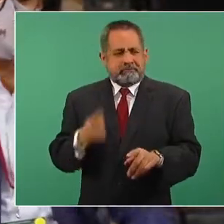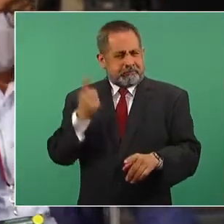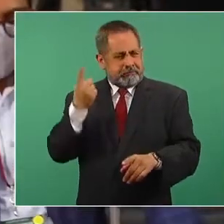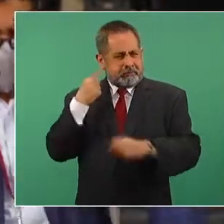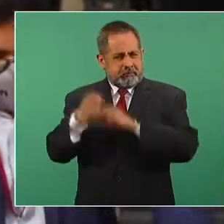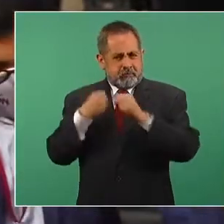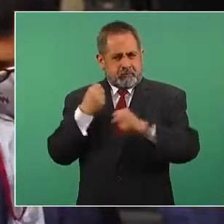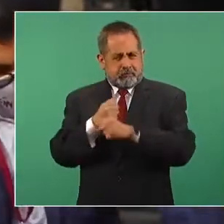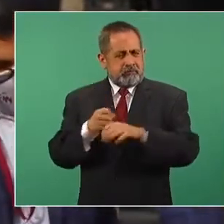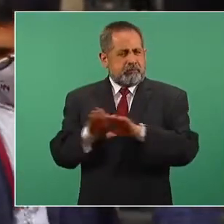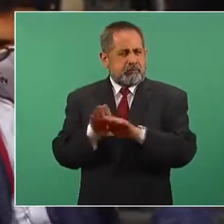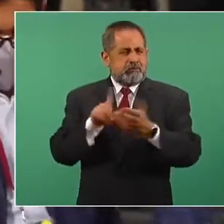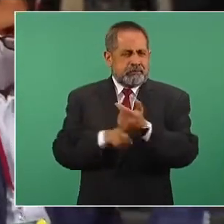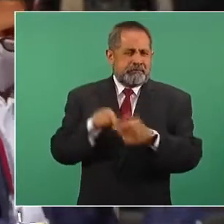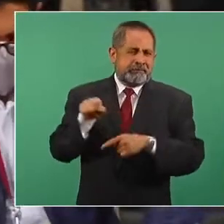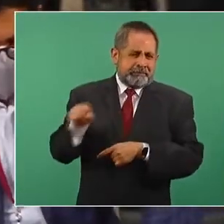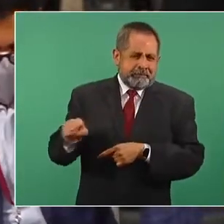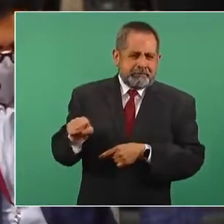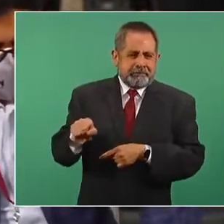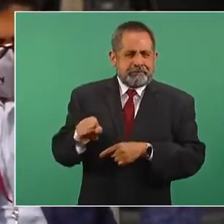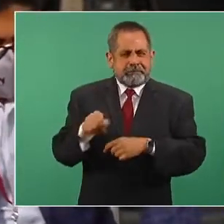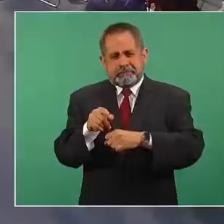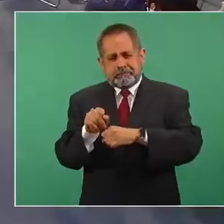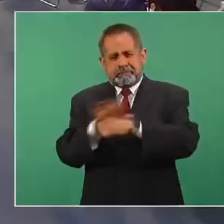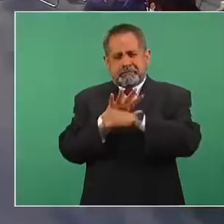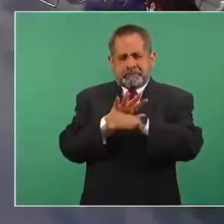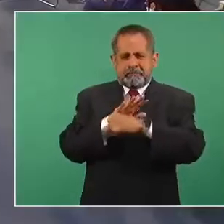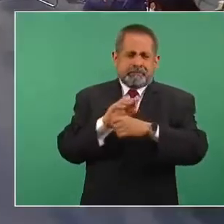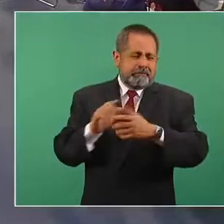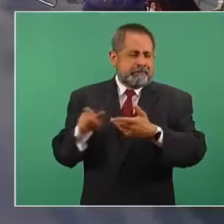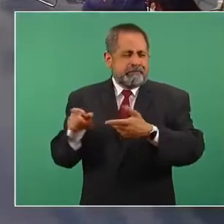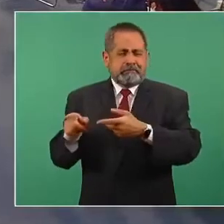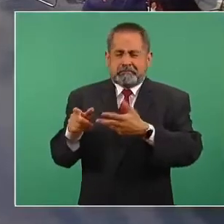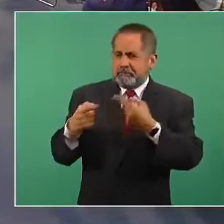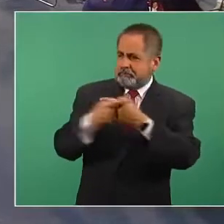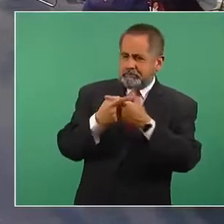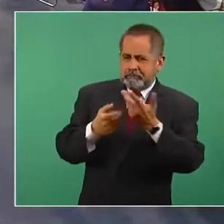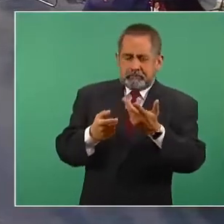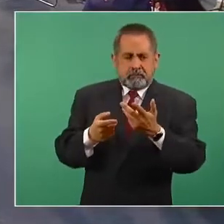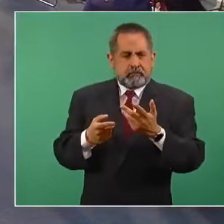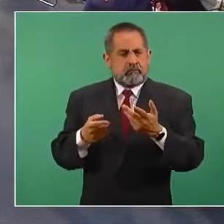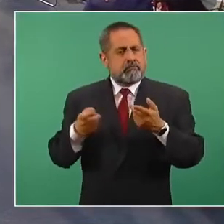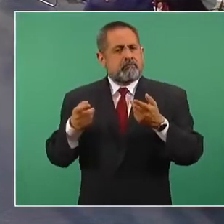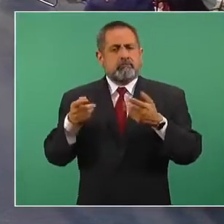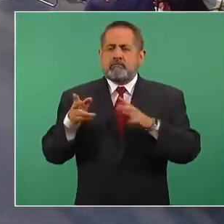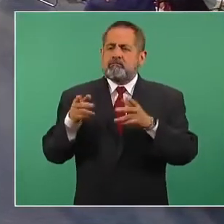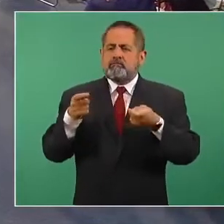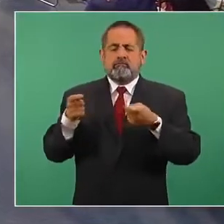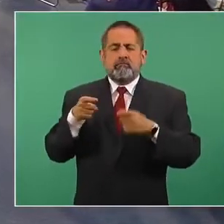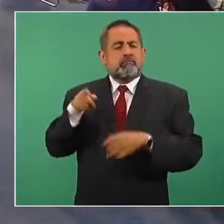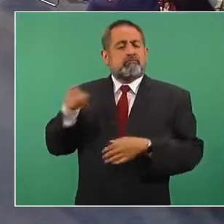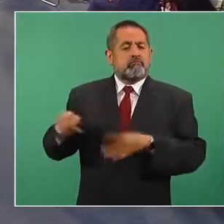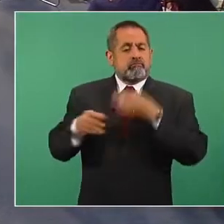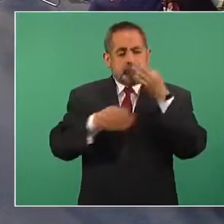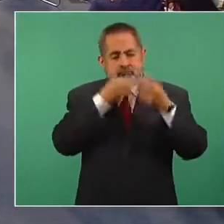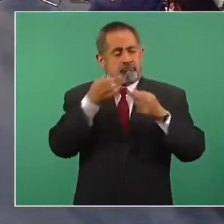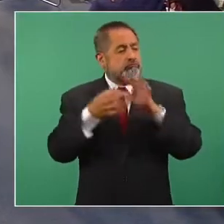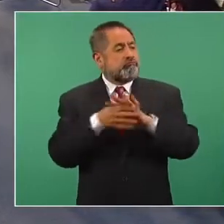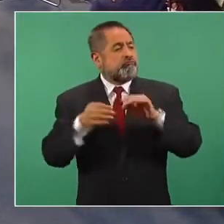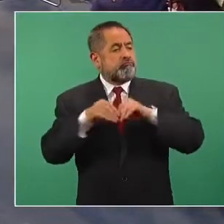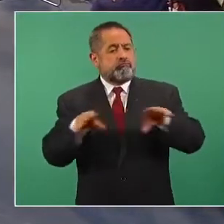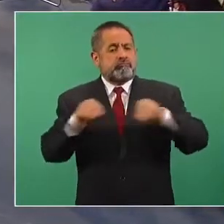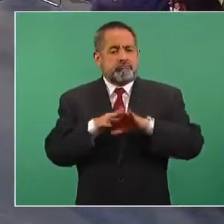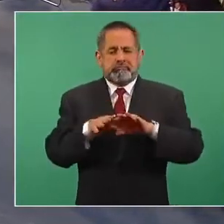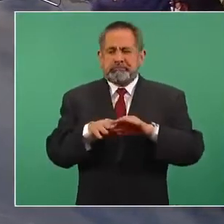año que se tiene al frente de esta pandemia. Y bueno, no por el manejo, sino más bien por los mensajes que pudieran